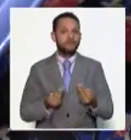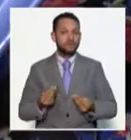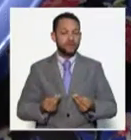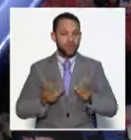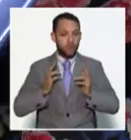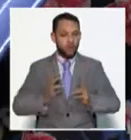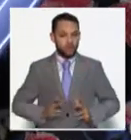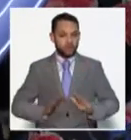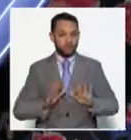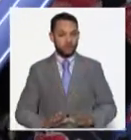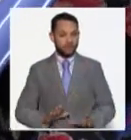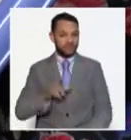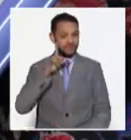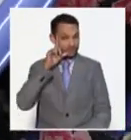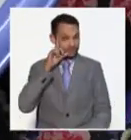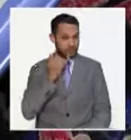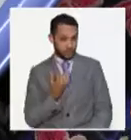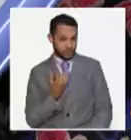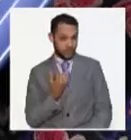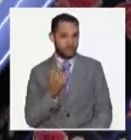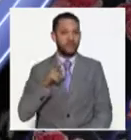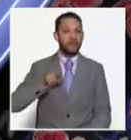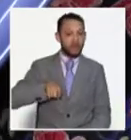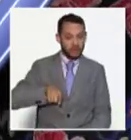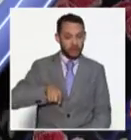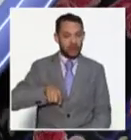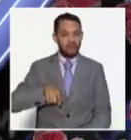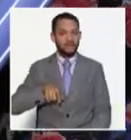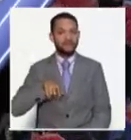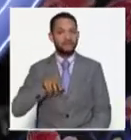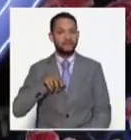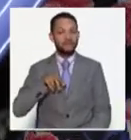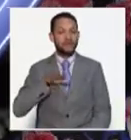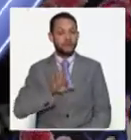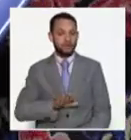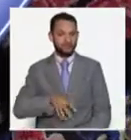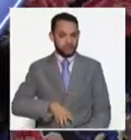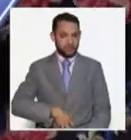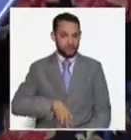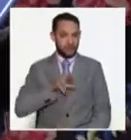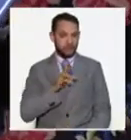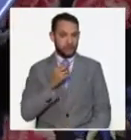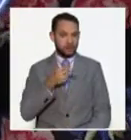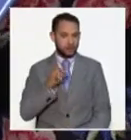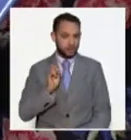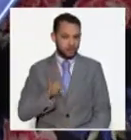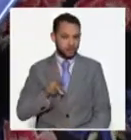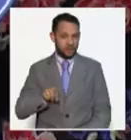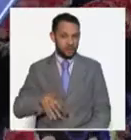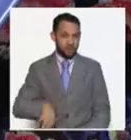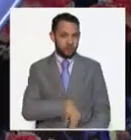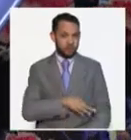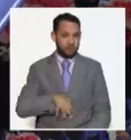los genitales como vemos aquí el útero sino que también podemos tener la vejiga y el intestino es por eso que muchos